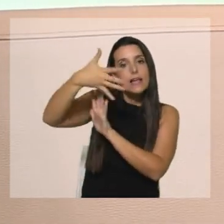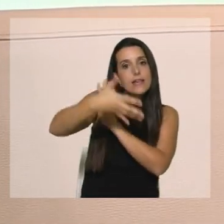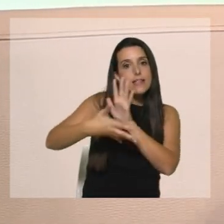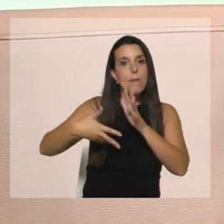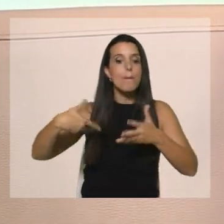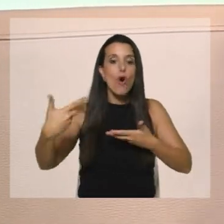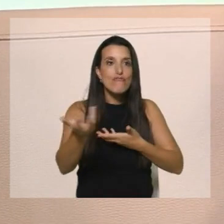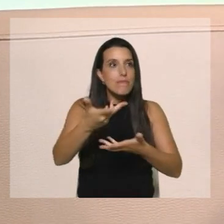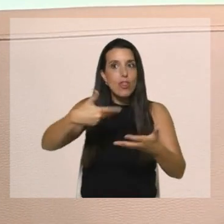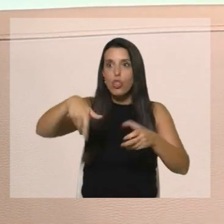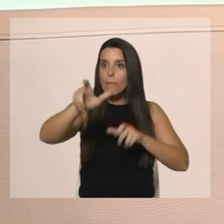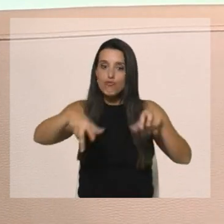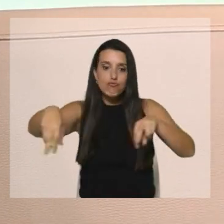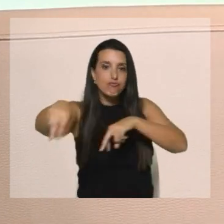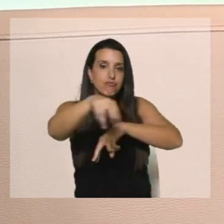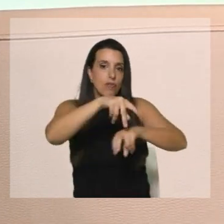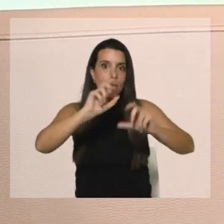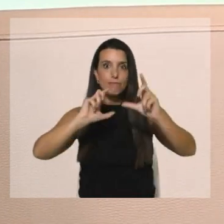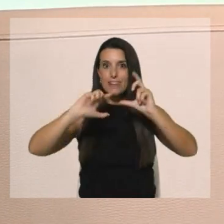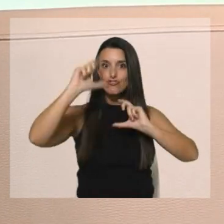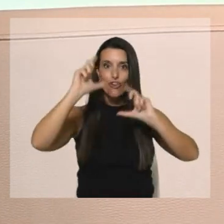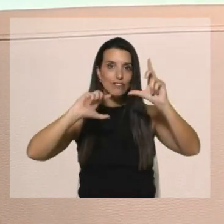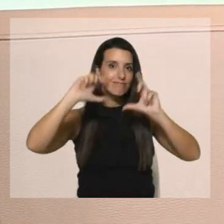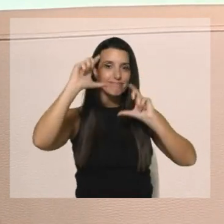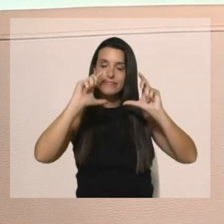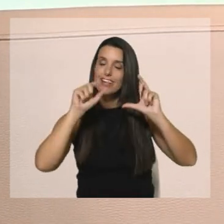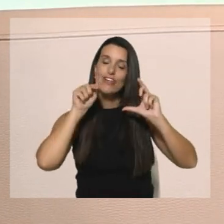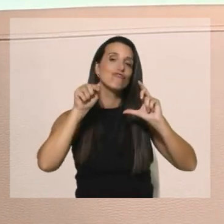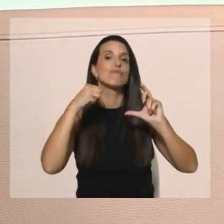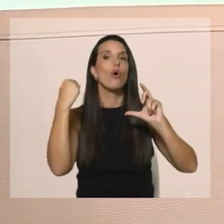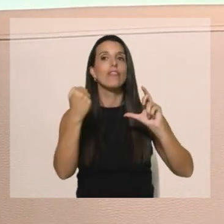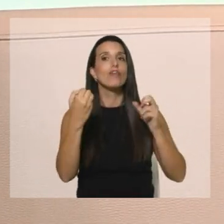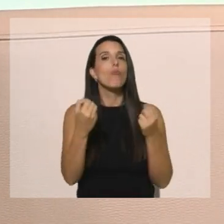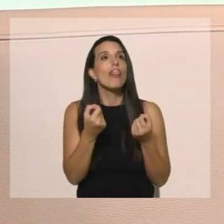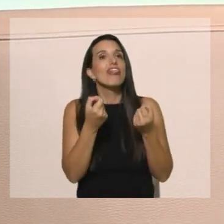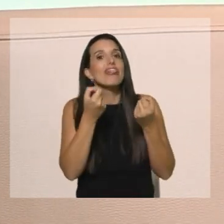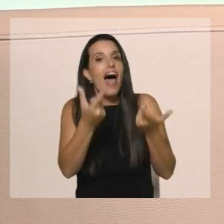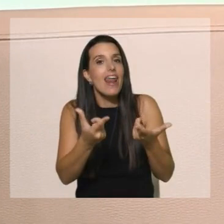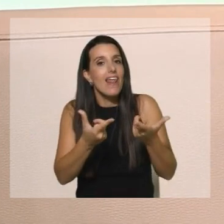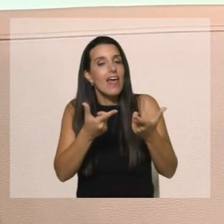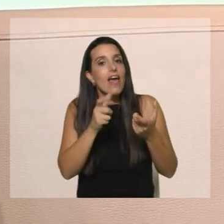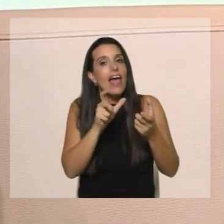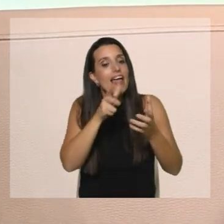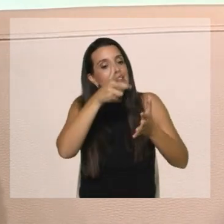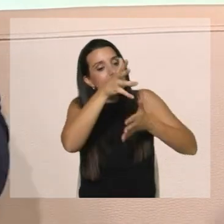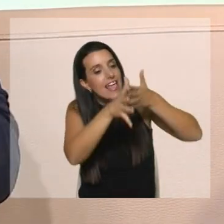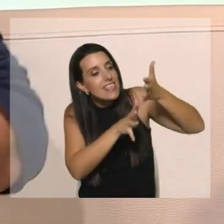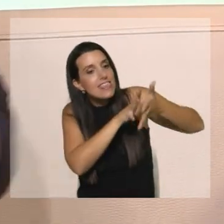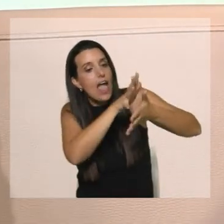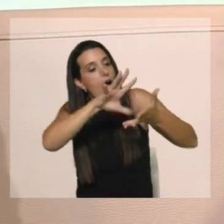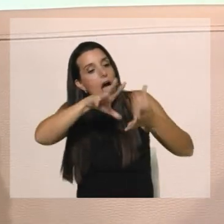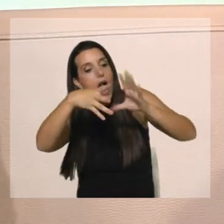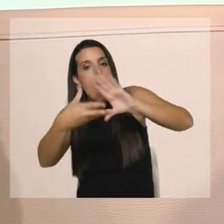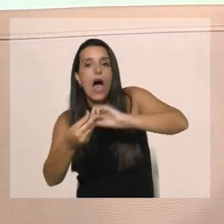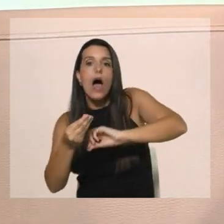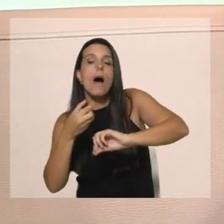la expresión que sea... como nosotros podemos darle matices y colores a las palabras, ellos tienen que hacer lo mismo con las manos Con